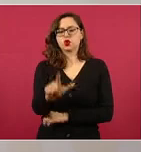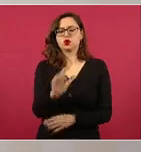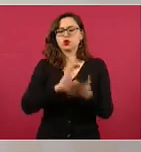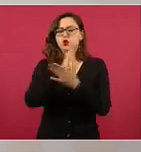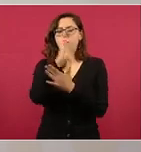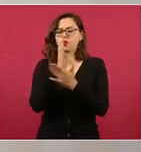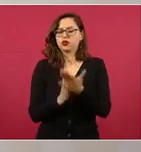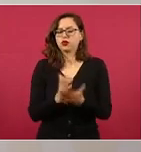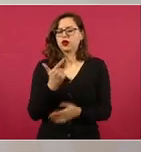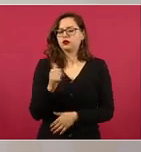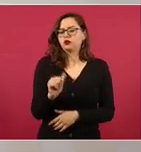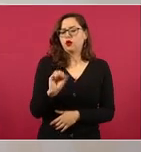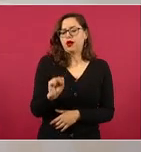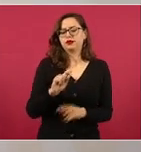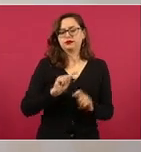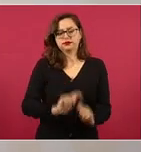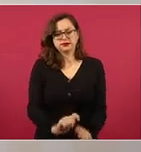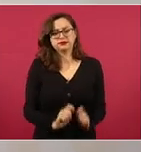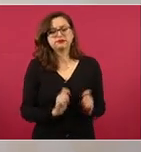pues